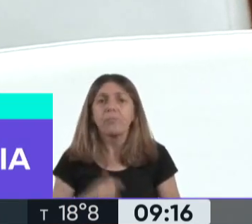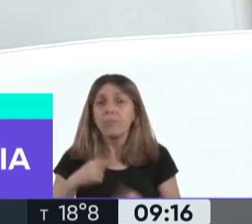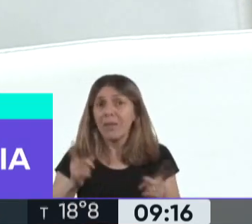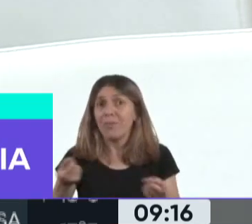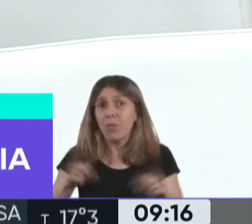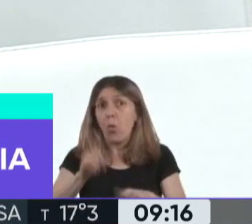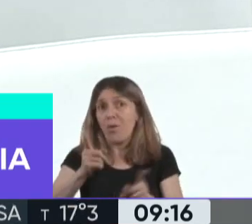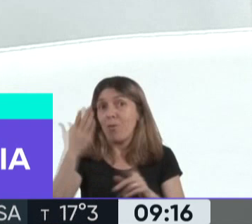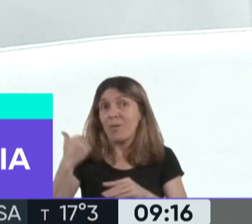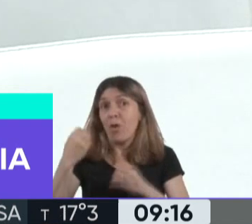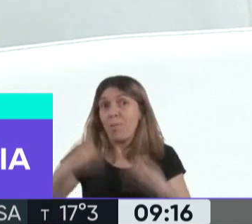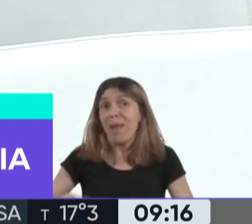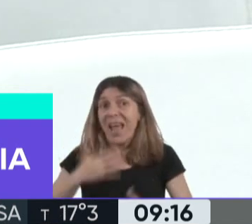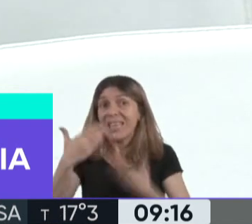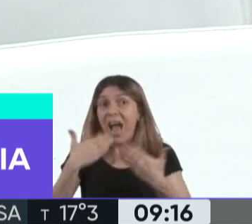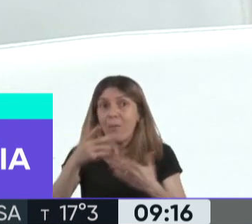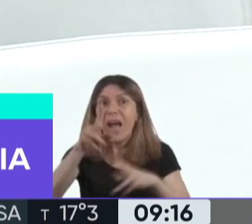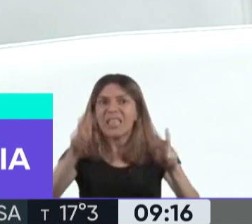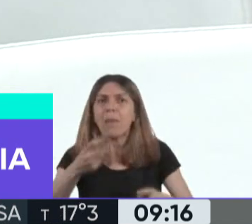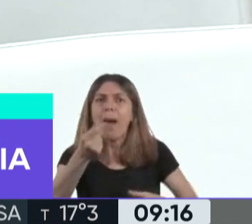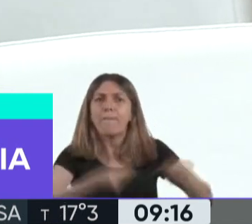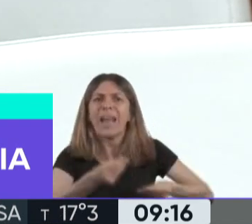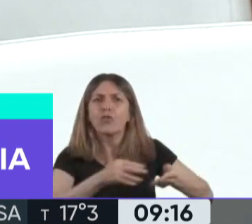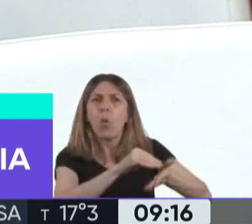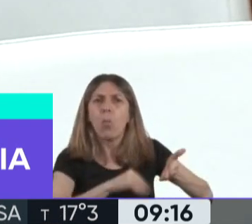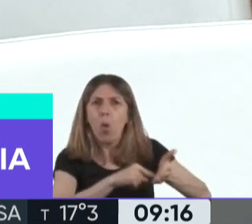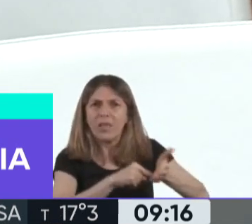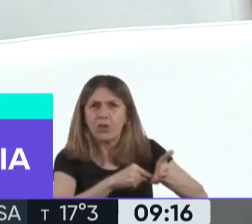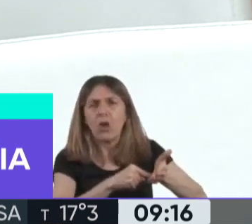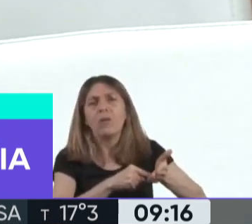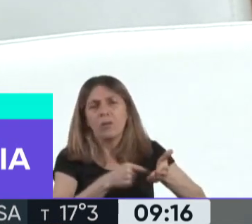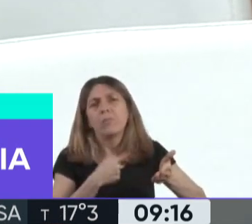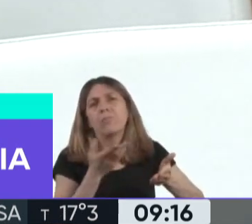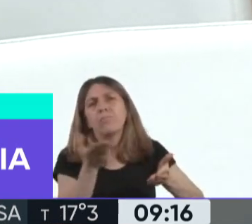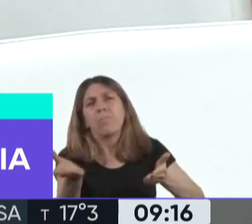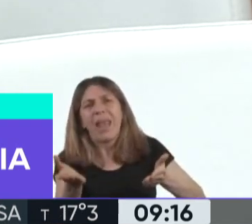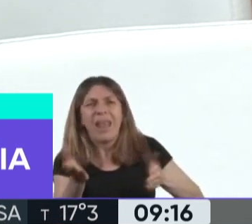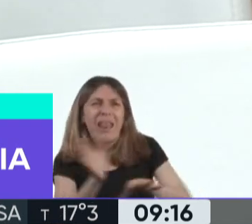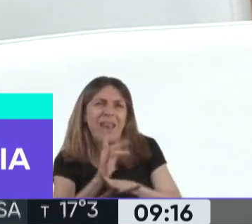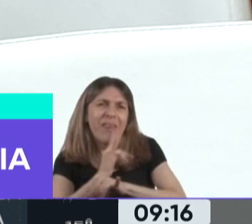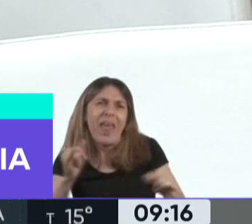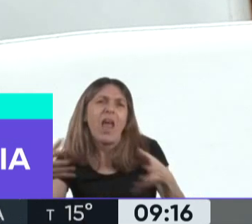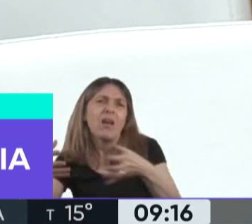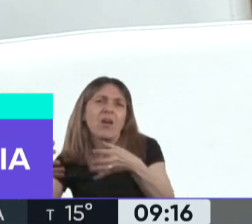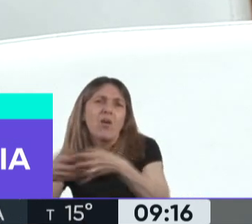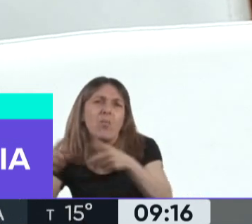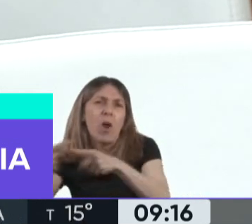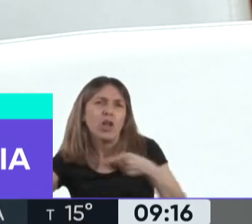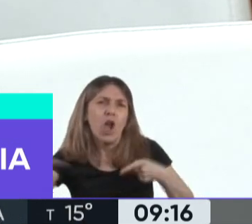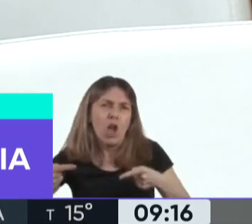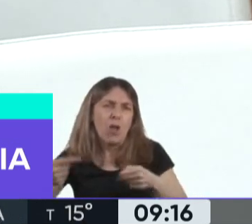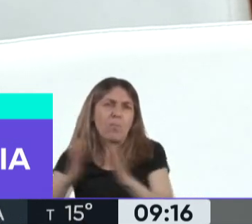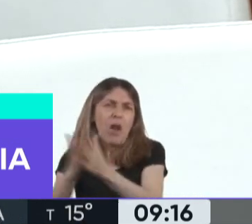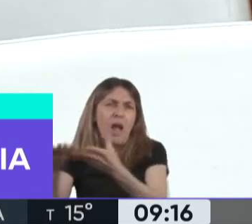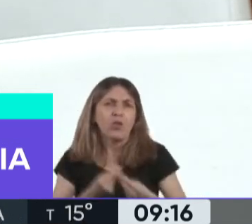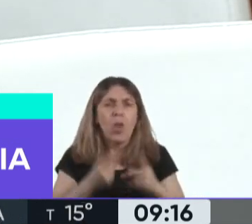usted comenzó con esta conferencia, haciendo hincapié en el presupuesto, en lo que pide y llama a la oposición a que todos colaboren, el gobierno prevé una meta de inflación